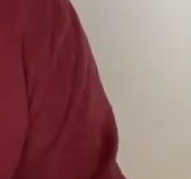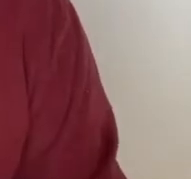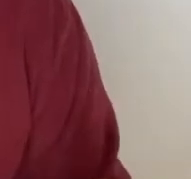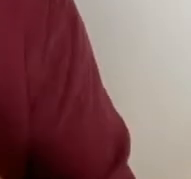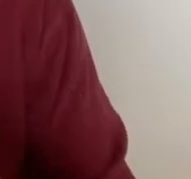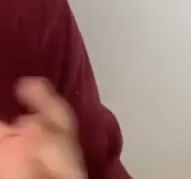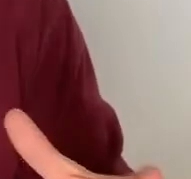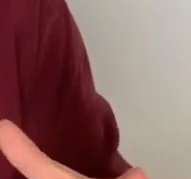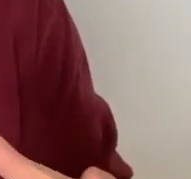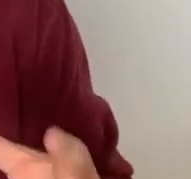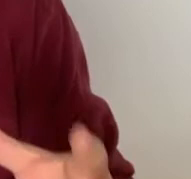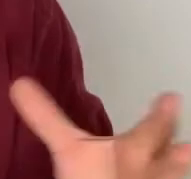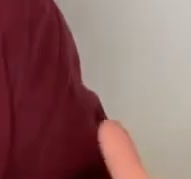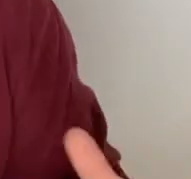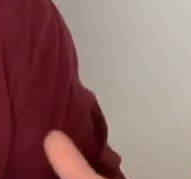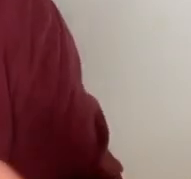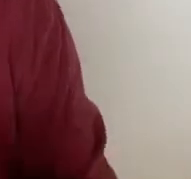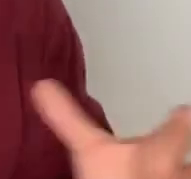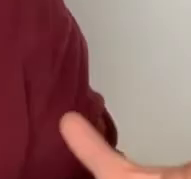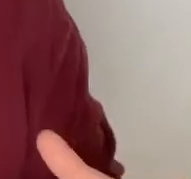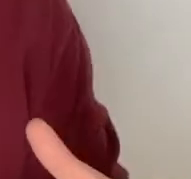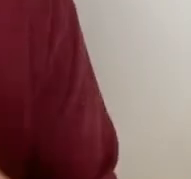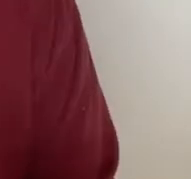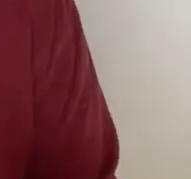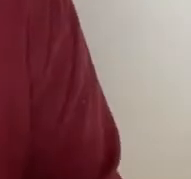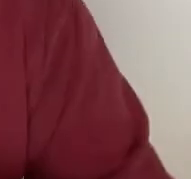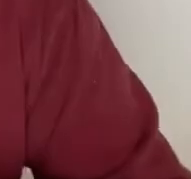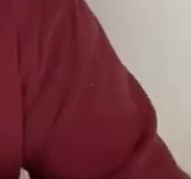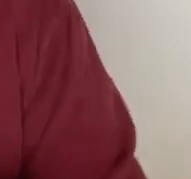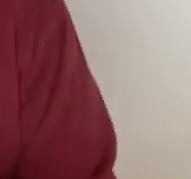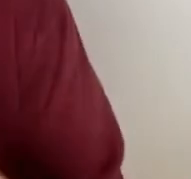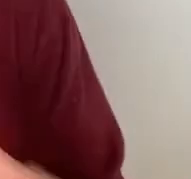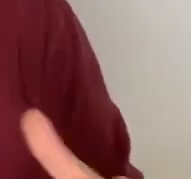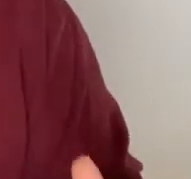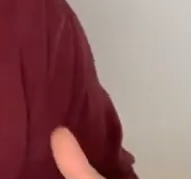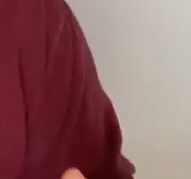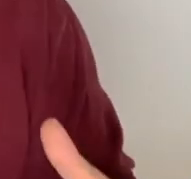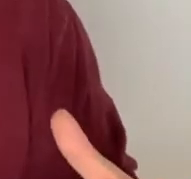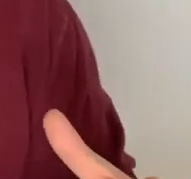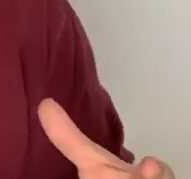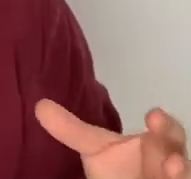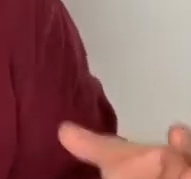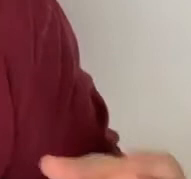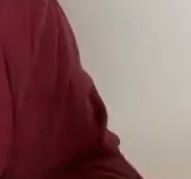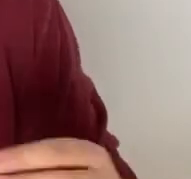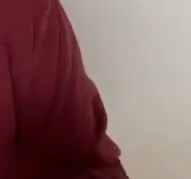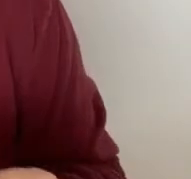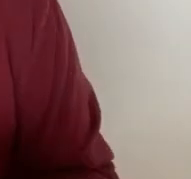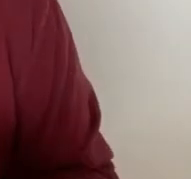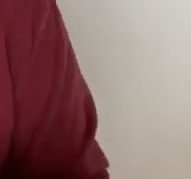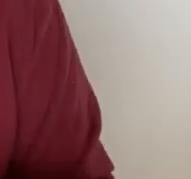una pandemia. Esto debido a la alta propagación que ha tenido a través de diferentes países. Ya son 110 países en los cuales ya